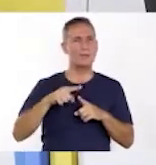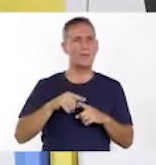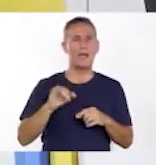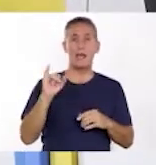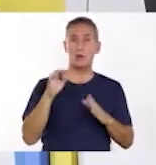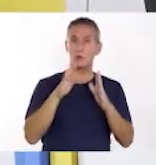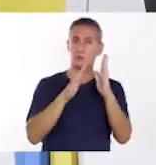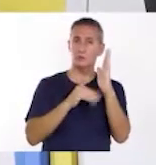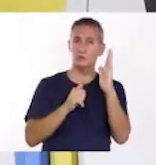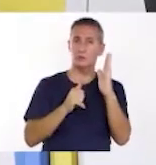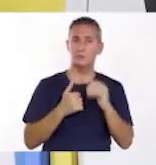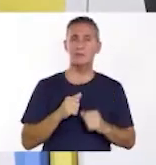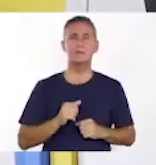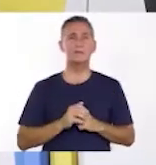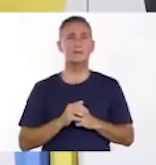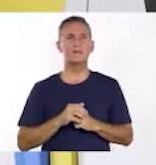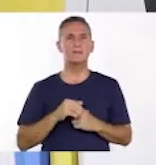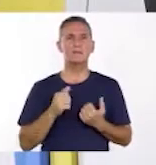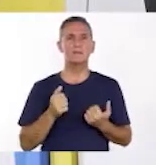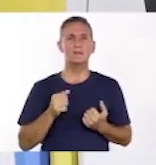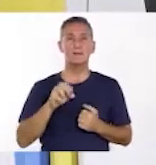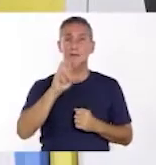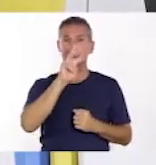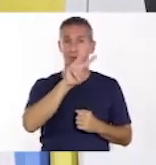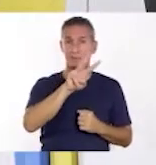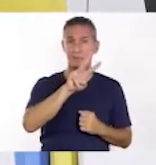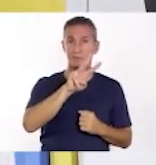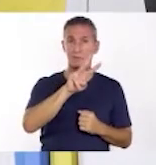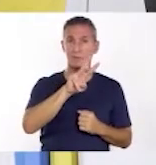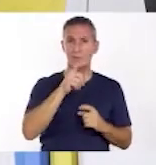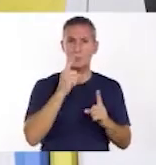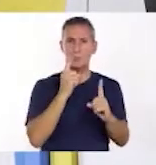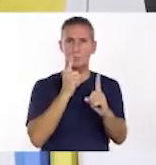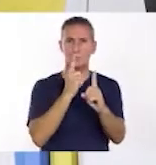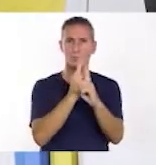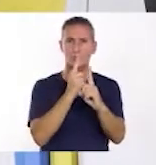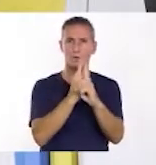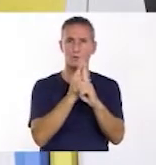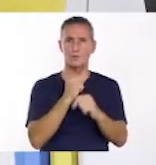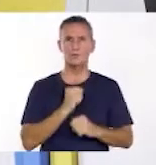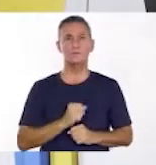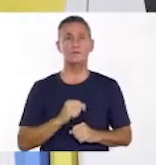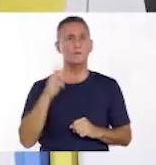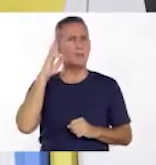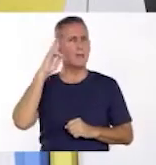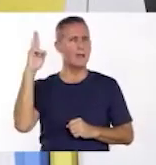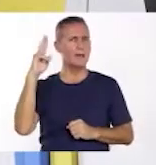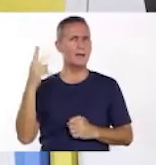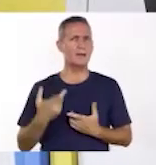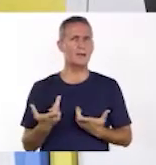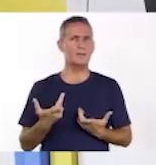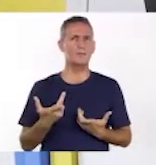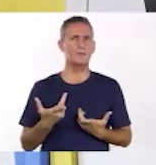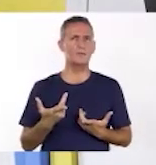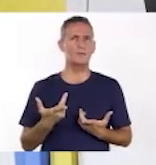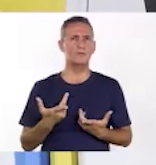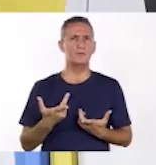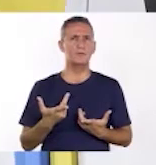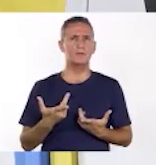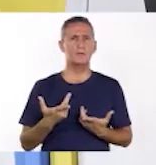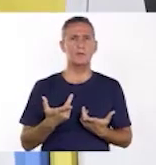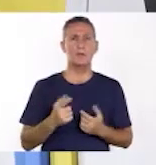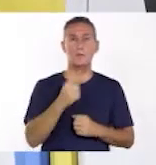otro semestre, que es el tercero por encuentro. Recuerden que habíamos dicho que